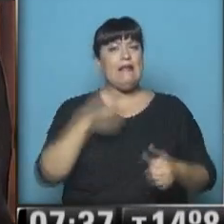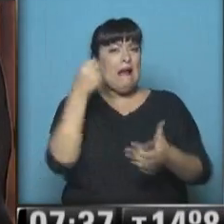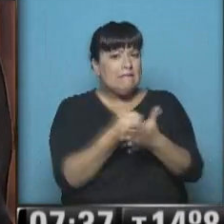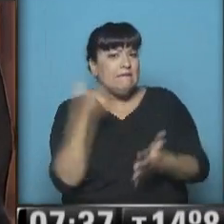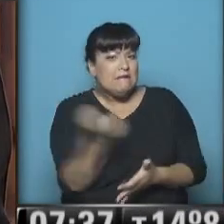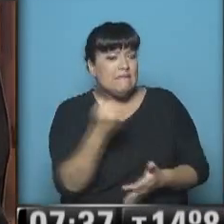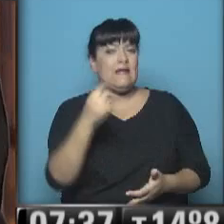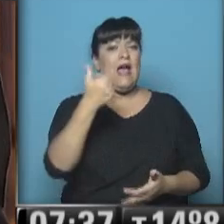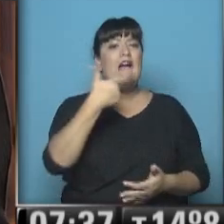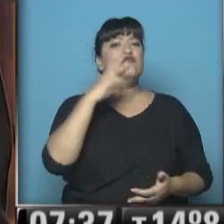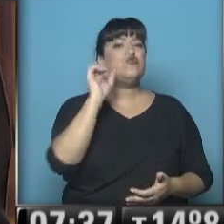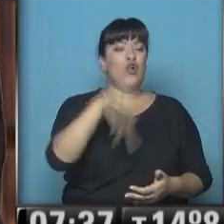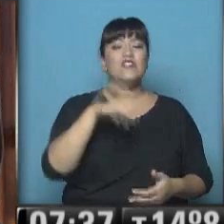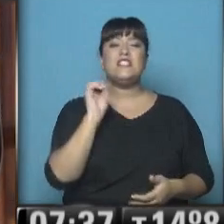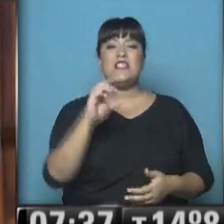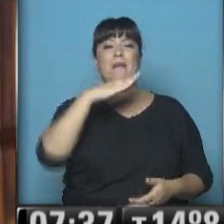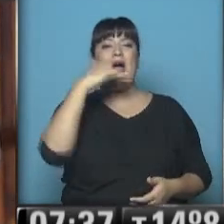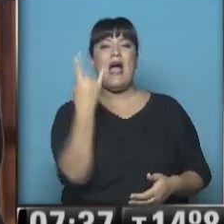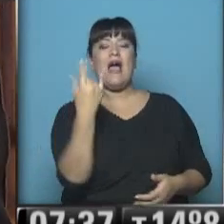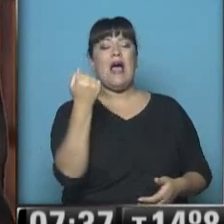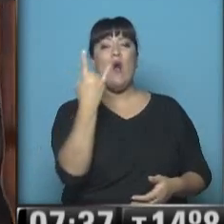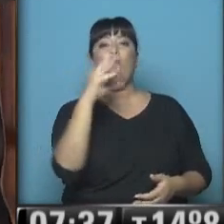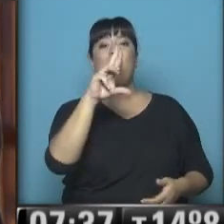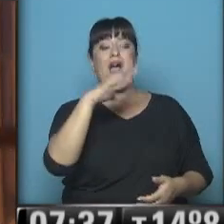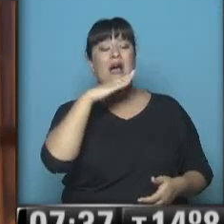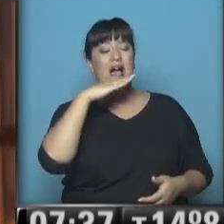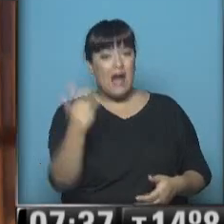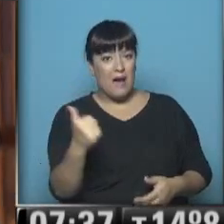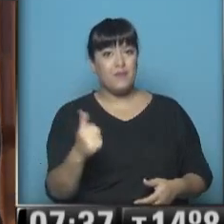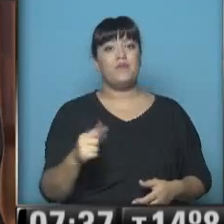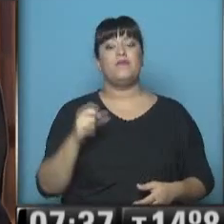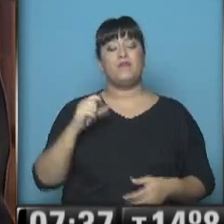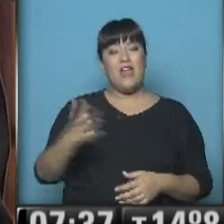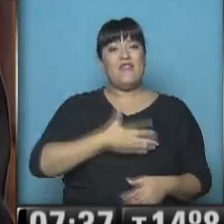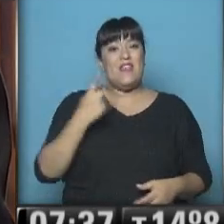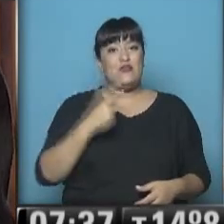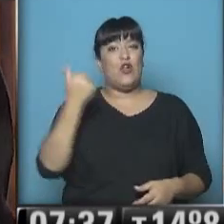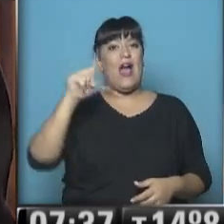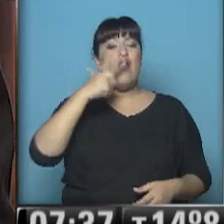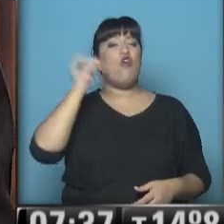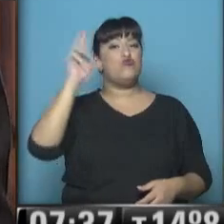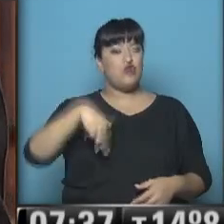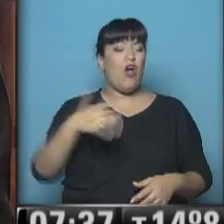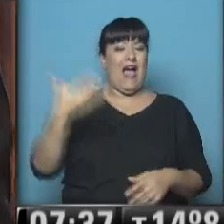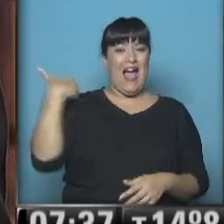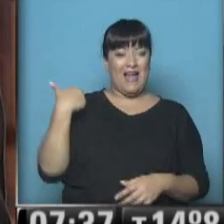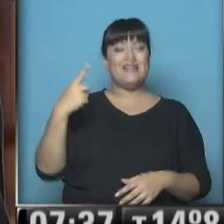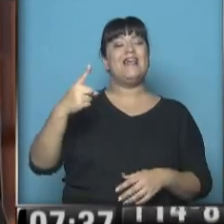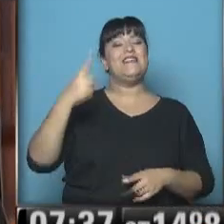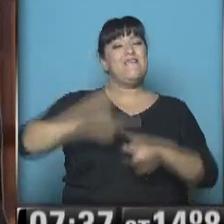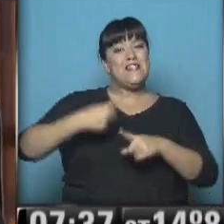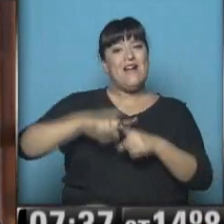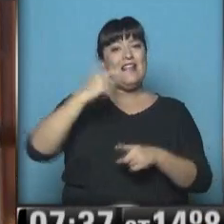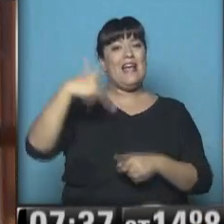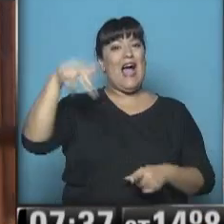actor es jauja protagonizada por viggo mortensen película de lisandro alonso que además viene de competir en cannes y ahora compartimos